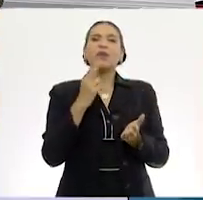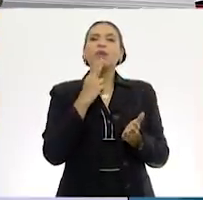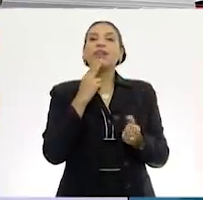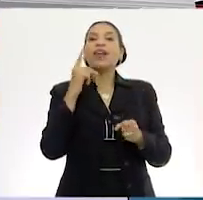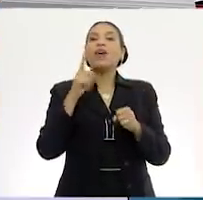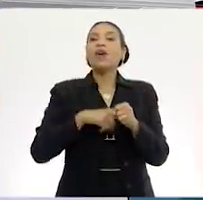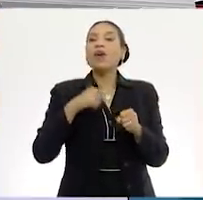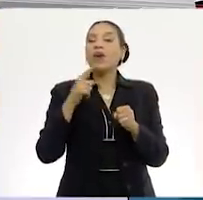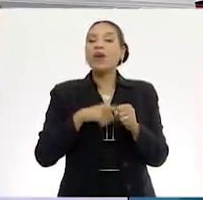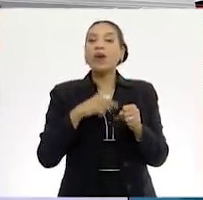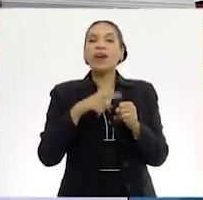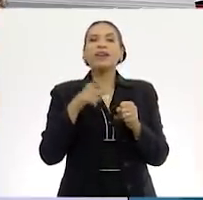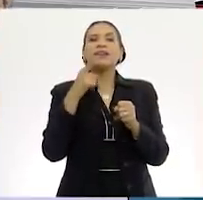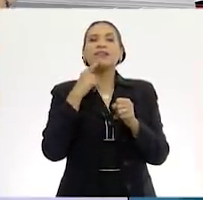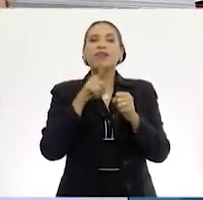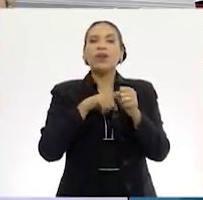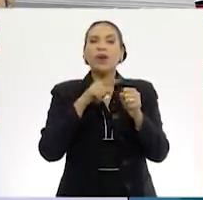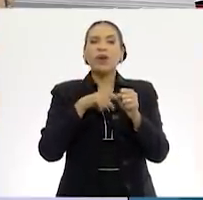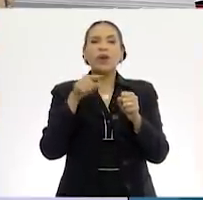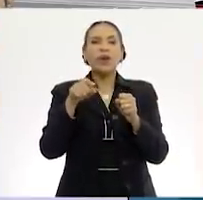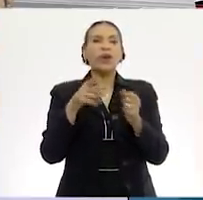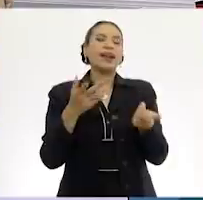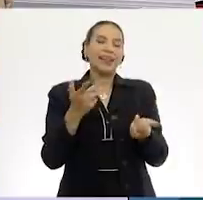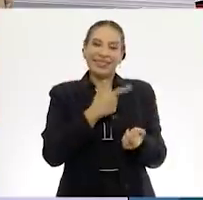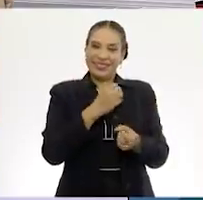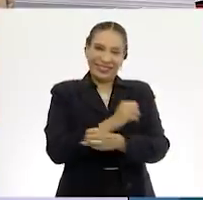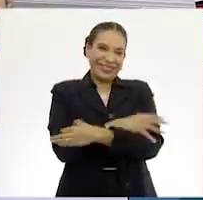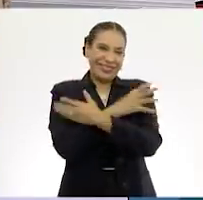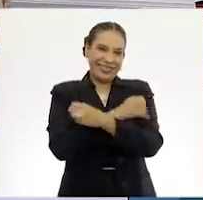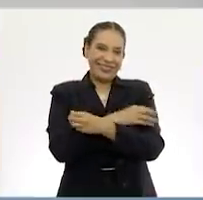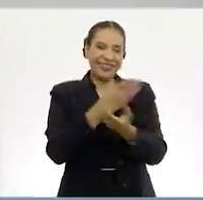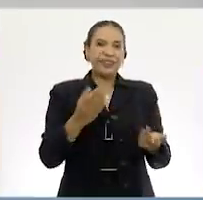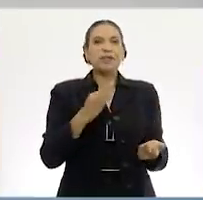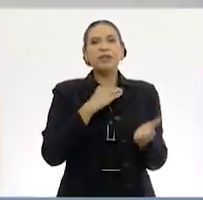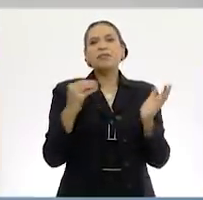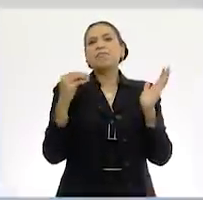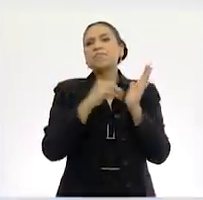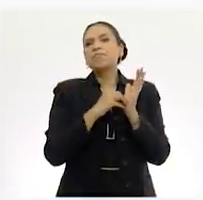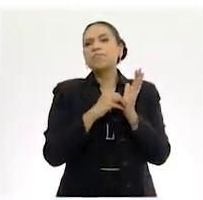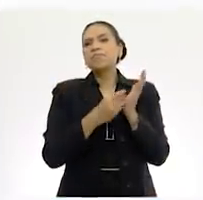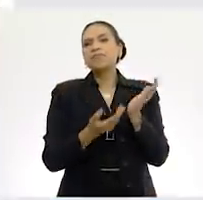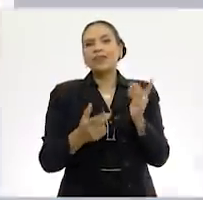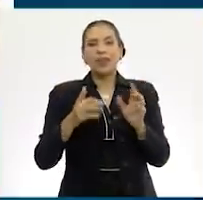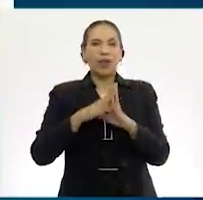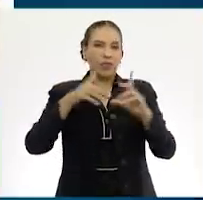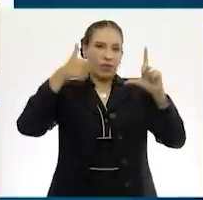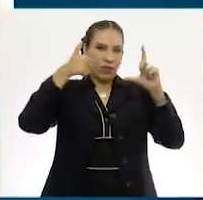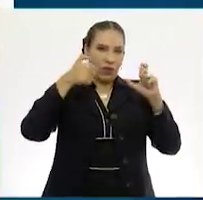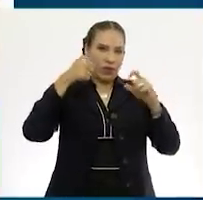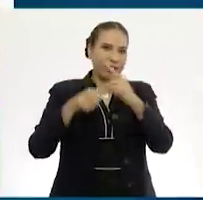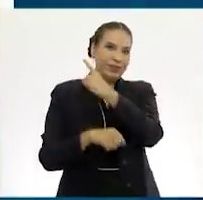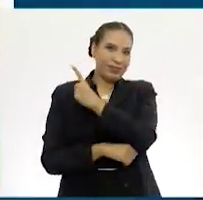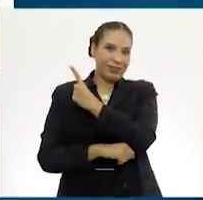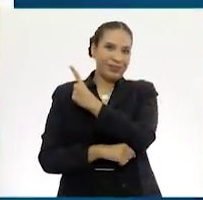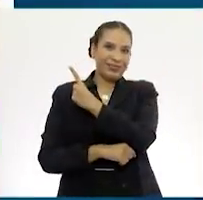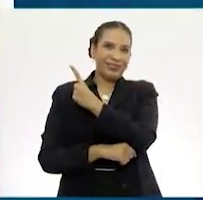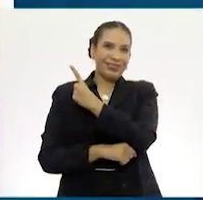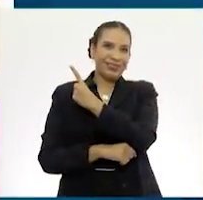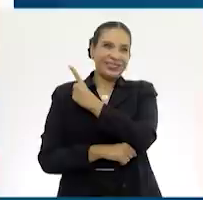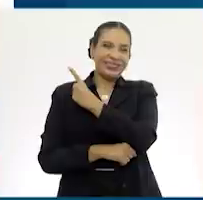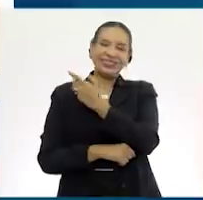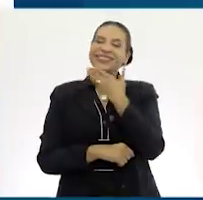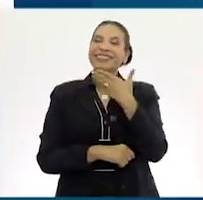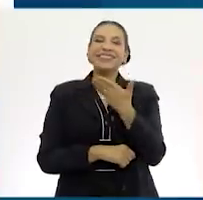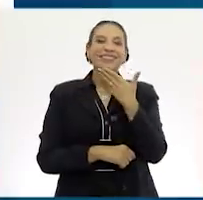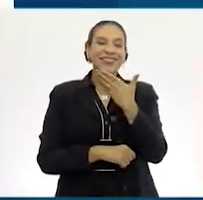los colores. Estos colores que les pedí que a Ale tanto le emocionaba. Oh, ¿le puedes poner qué? Una fotografía. Perfecto, muy